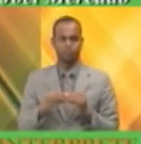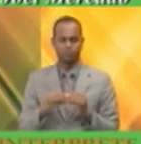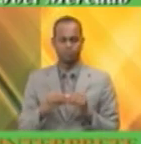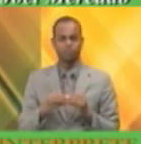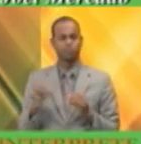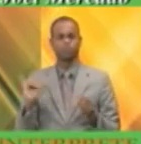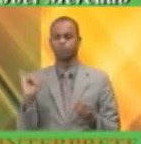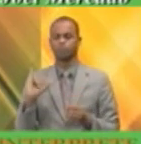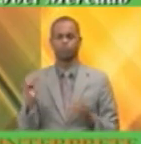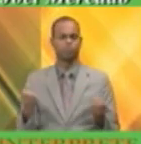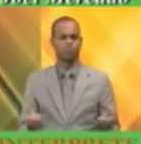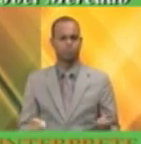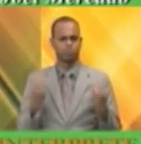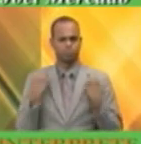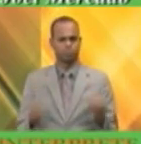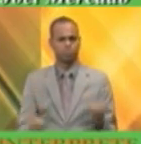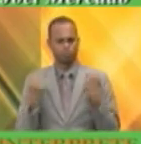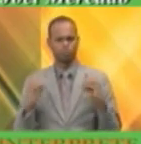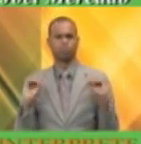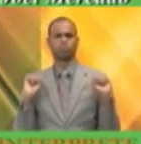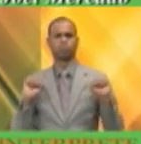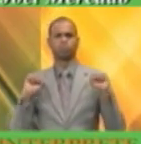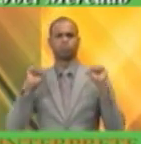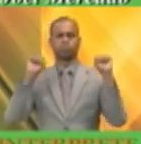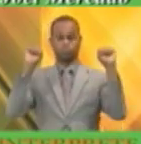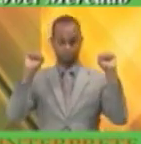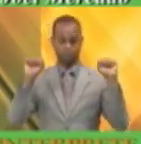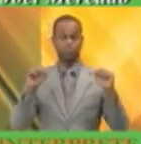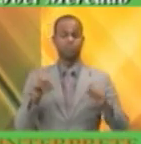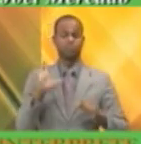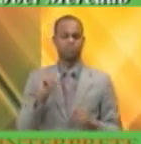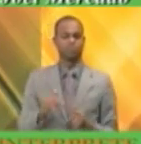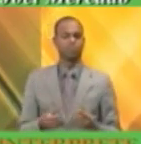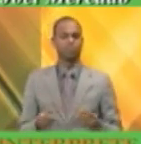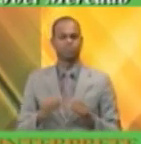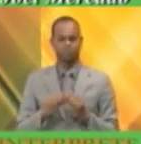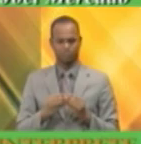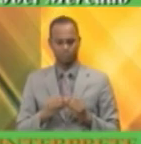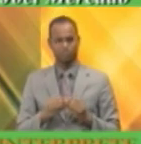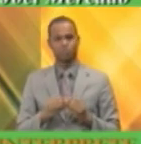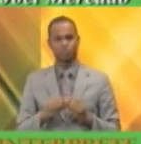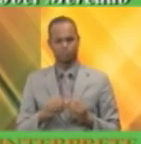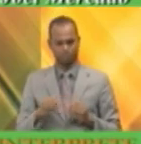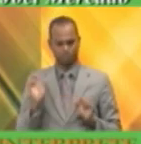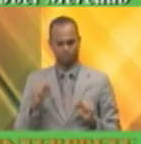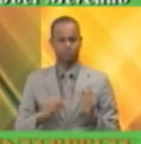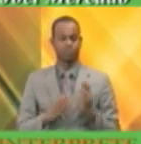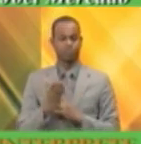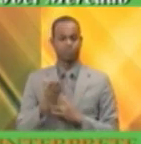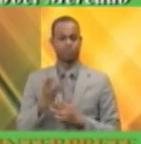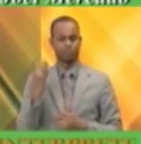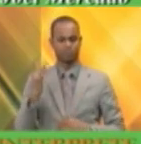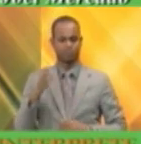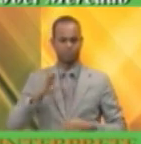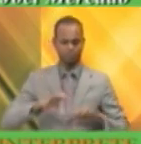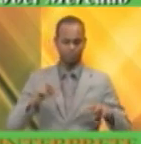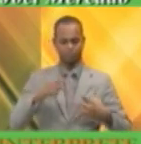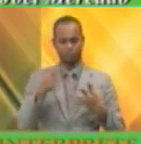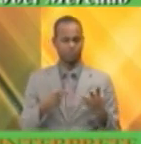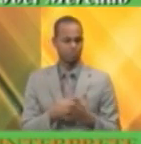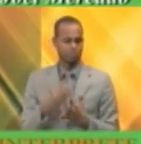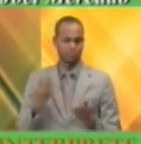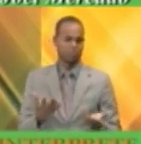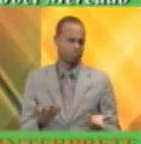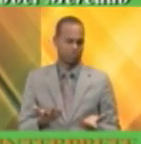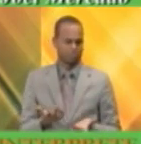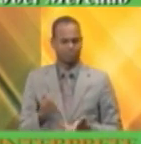de peso, que son las disciplinas que nos salen un poquito más económicas, porque los implementos ahí no son tan caros, nada más